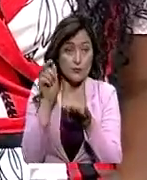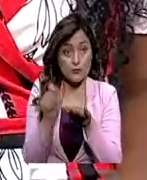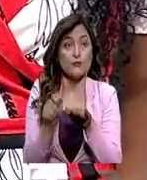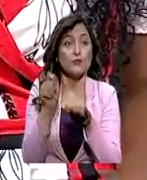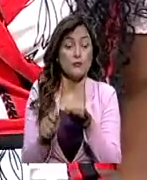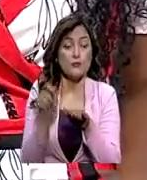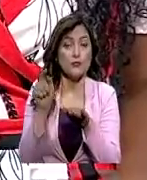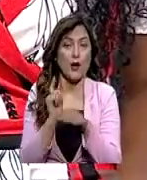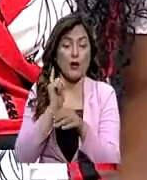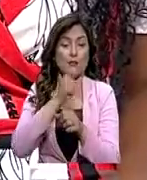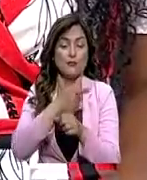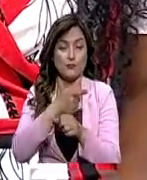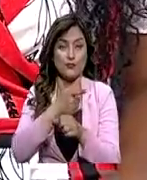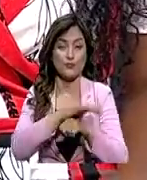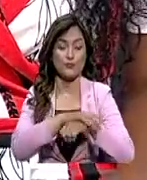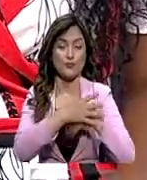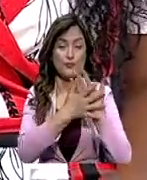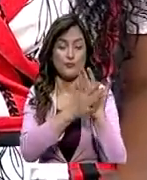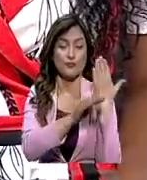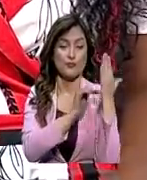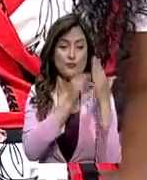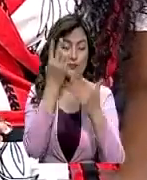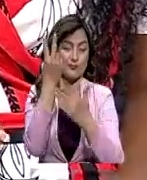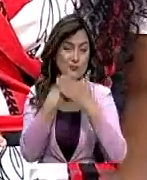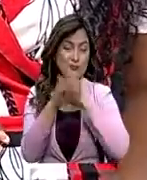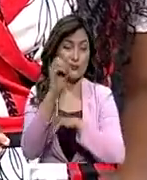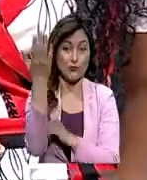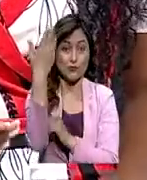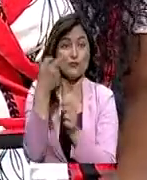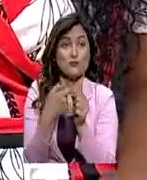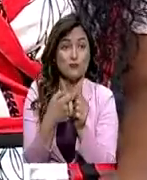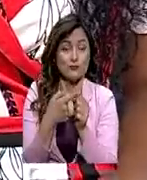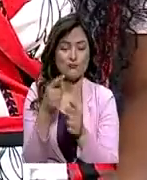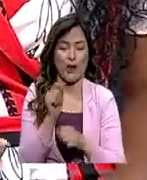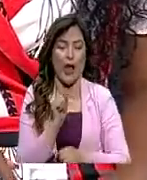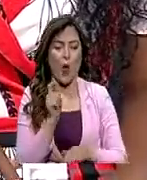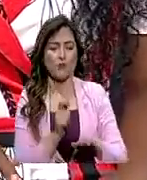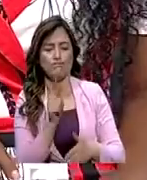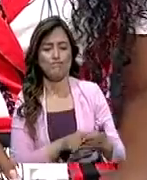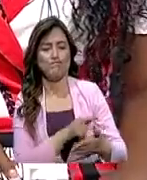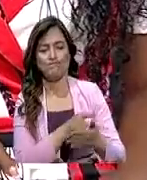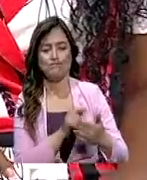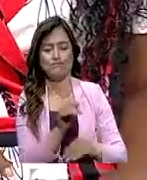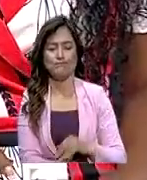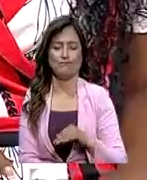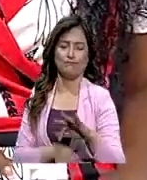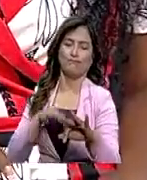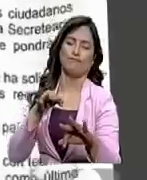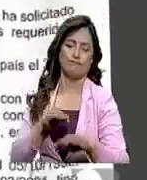Ortega negó la prisión preventiva en contra del hijo del alcalde de Quito, Sebastián Yunda, y en su lugar dictó medidas